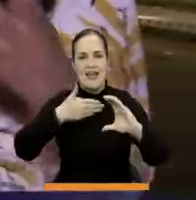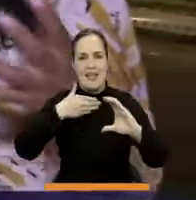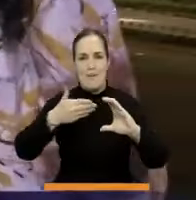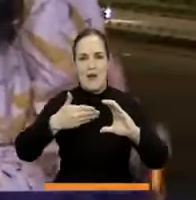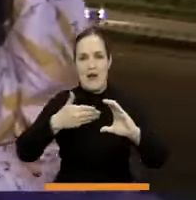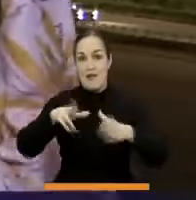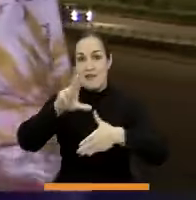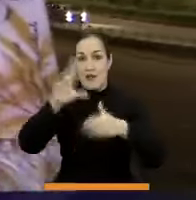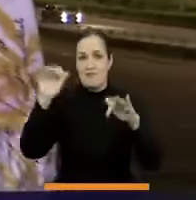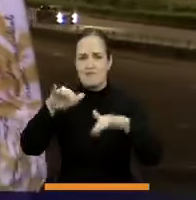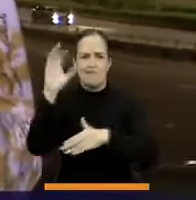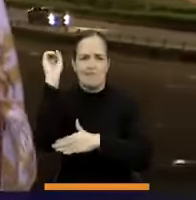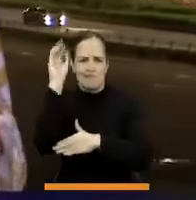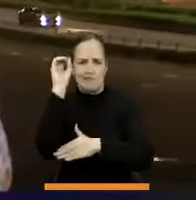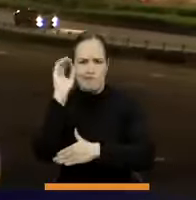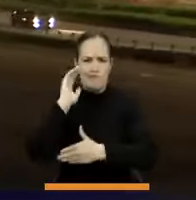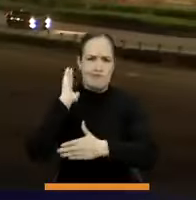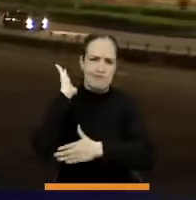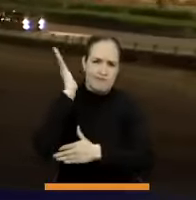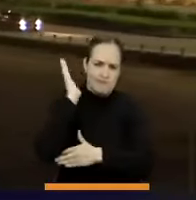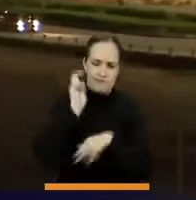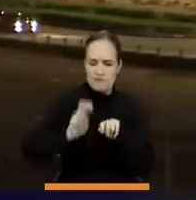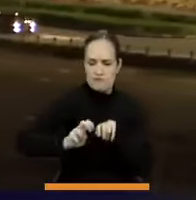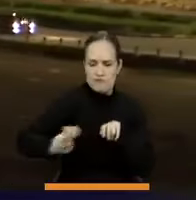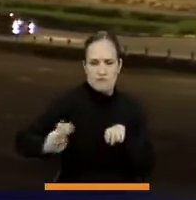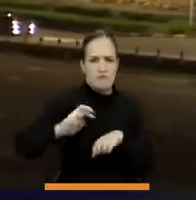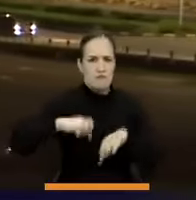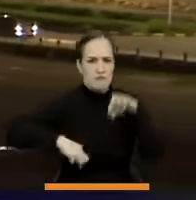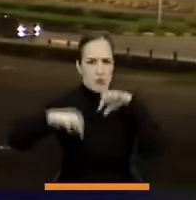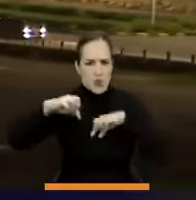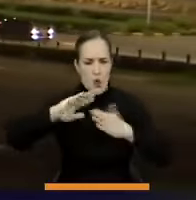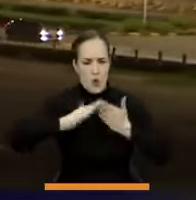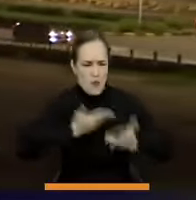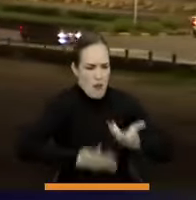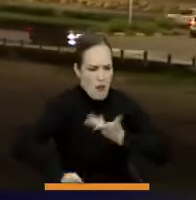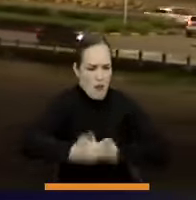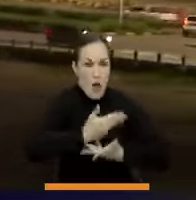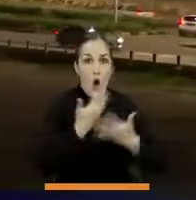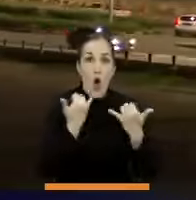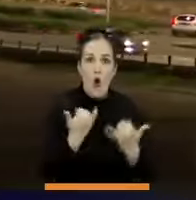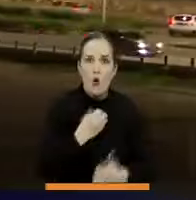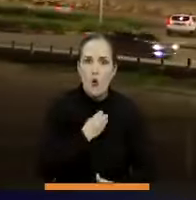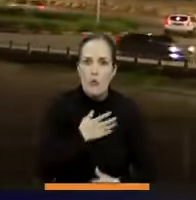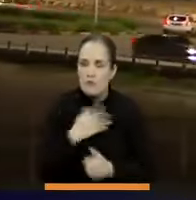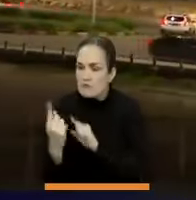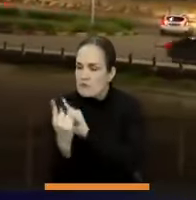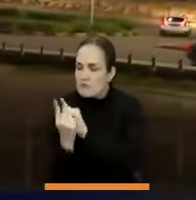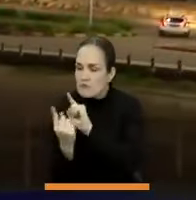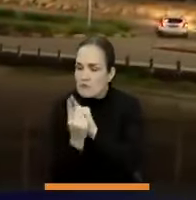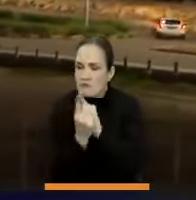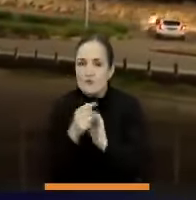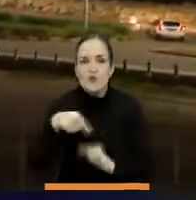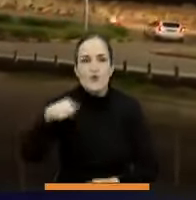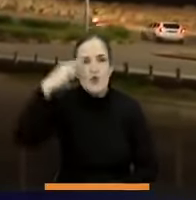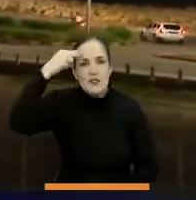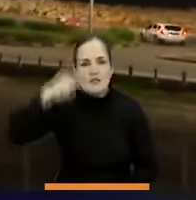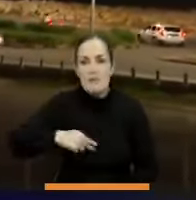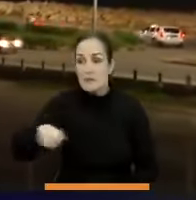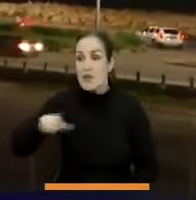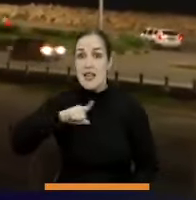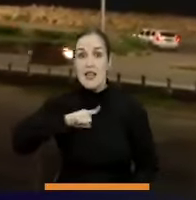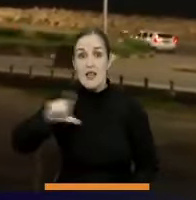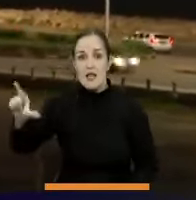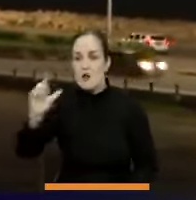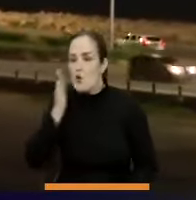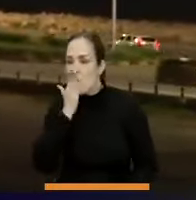pues con diversos expertos, también las comunidades, y hoy tuvimos la oportunidad de conocer varias historias de líderes indígenas